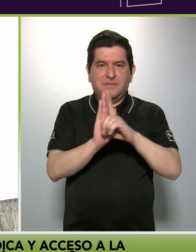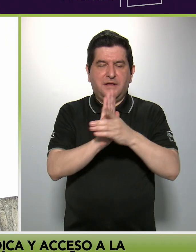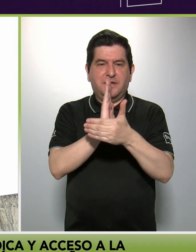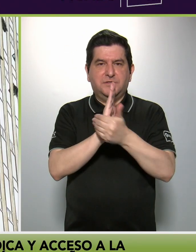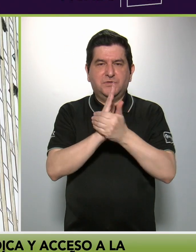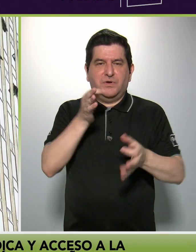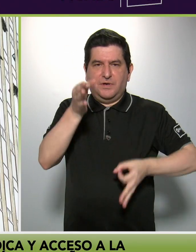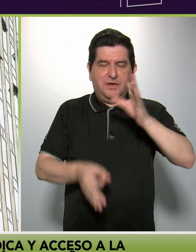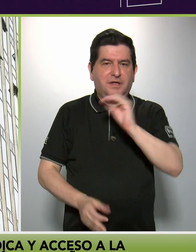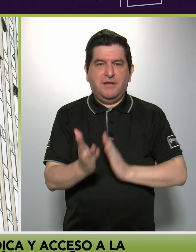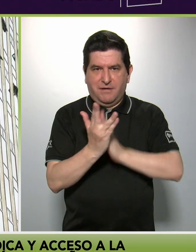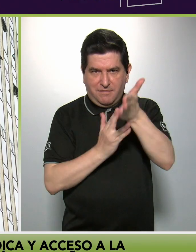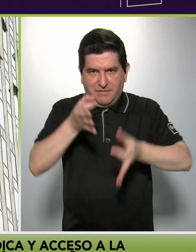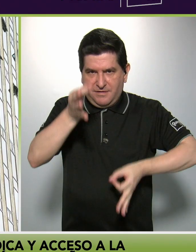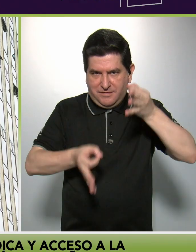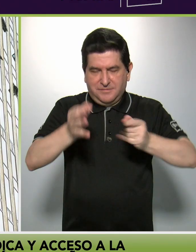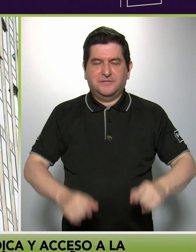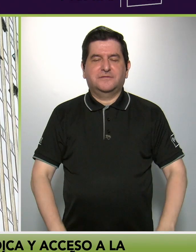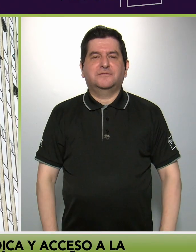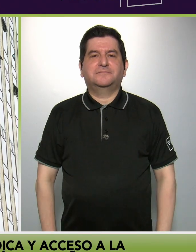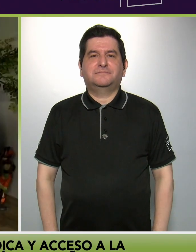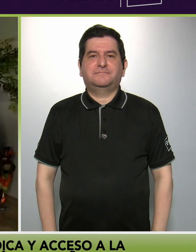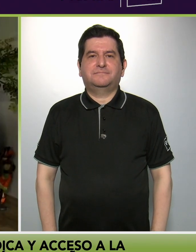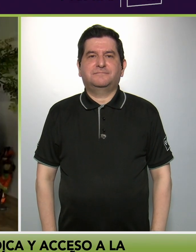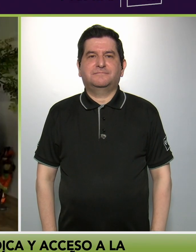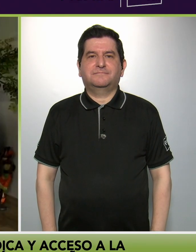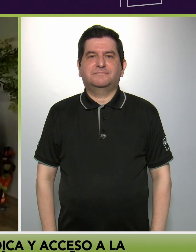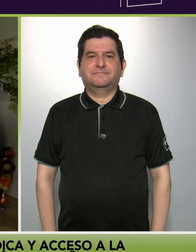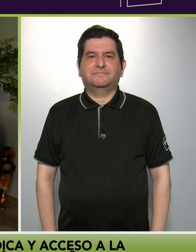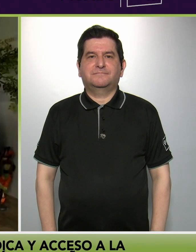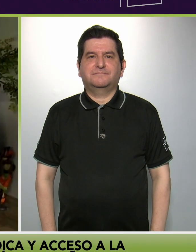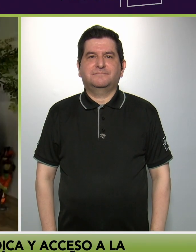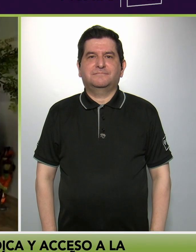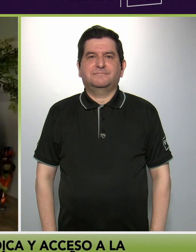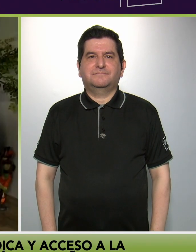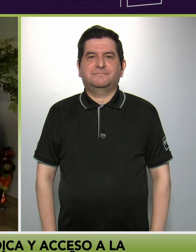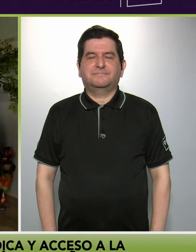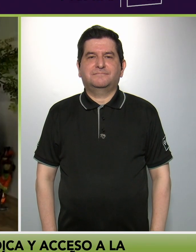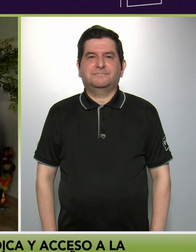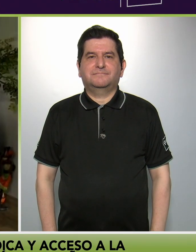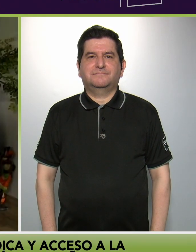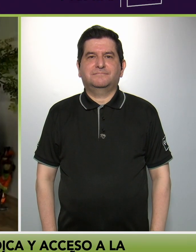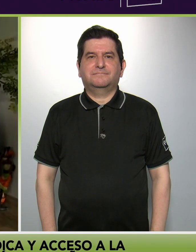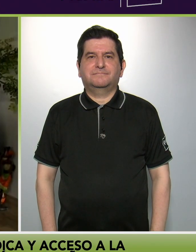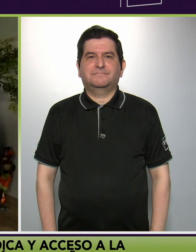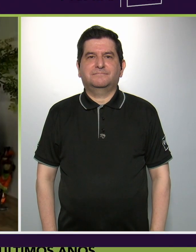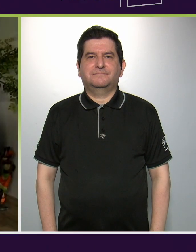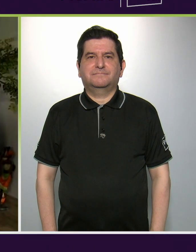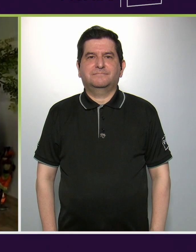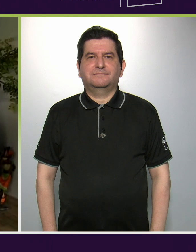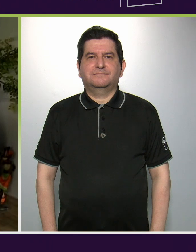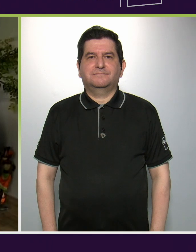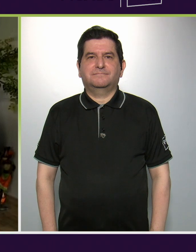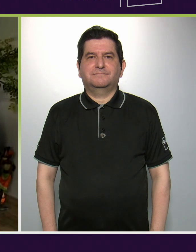la capacidad jurídica y acceso a la justicia. Y también, por supuesto, sigue preocupando el tema de acceso real a